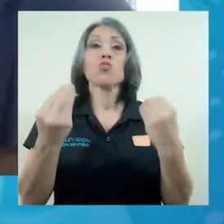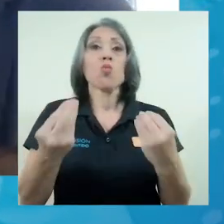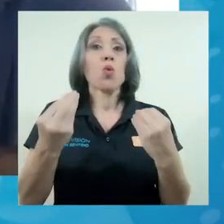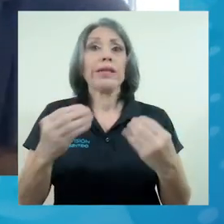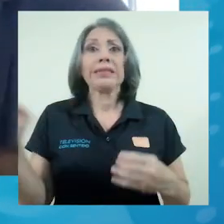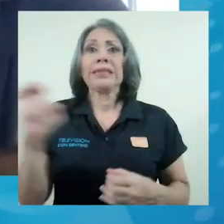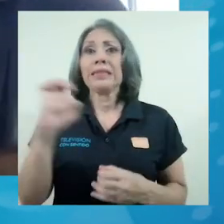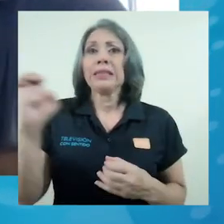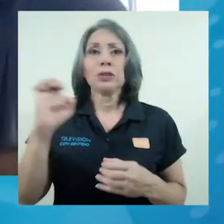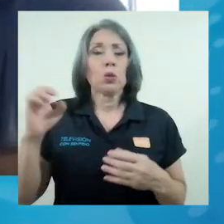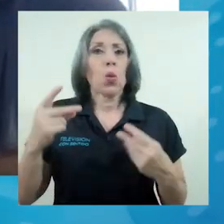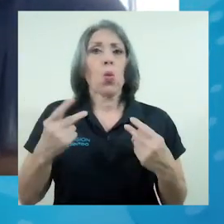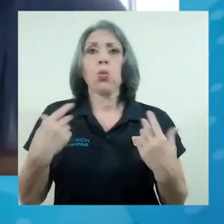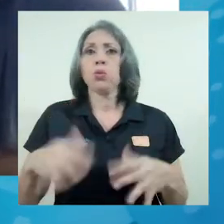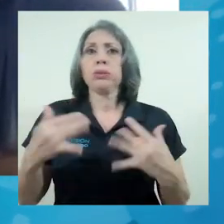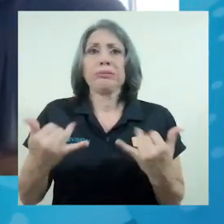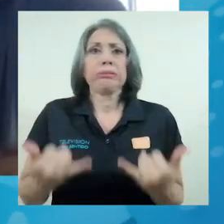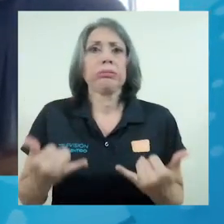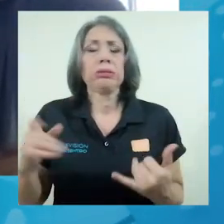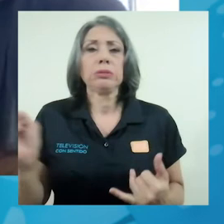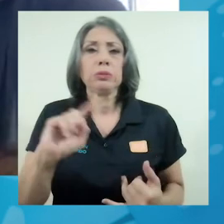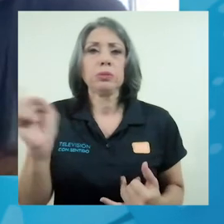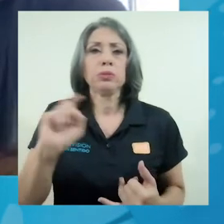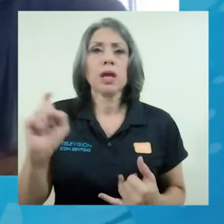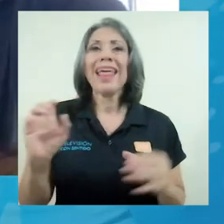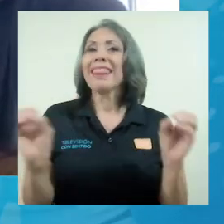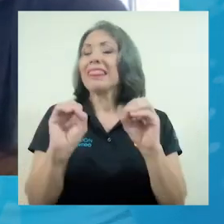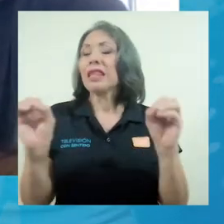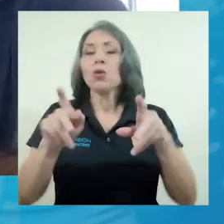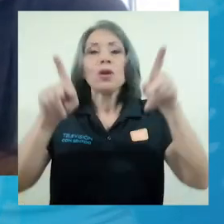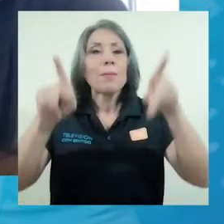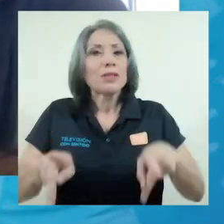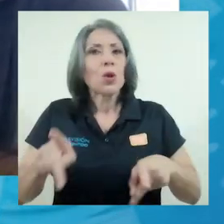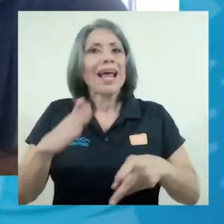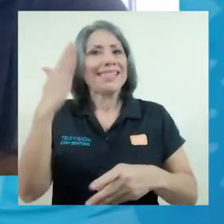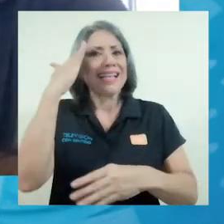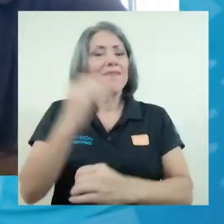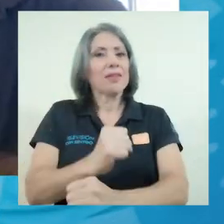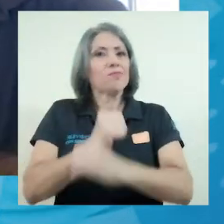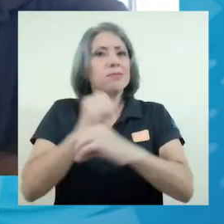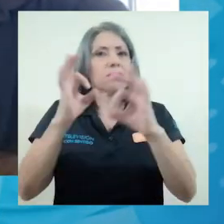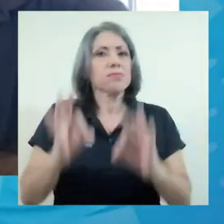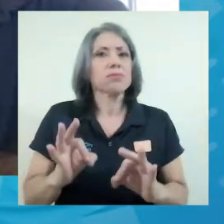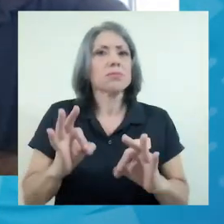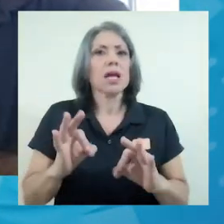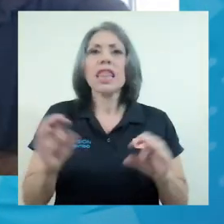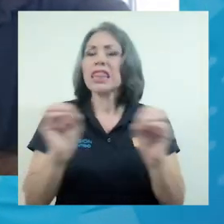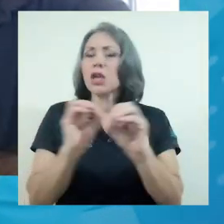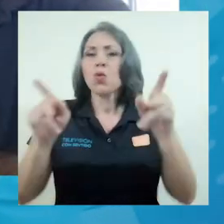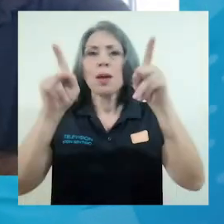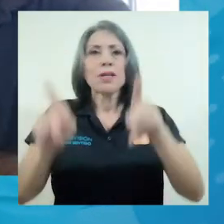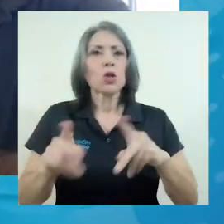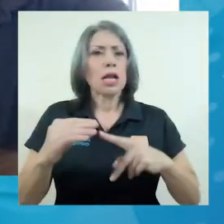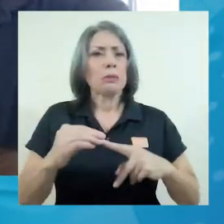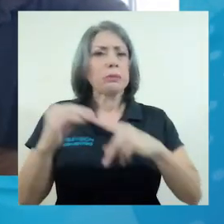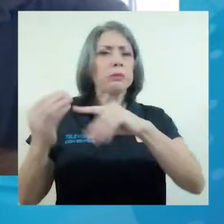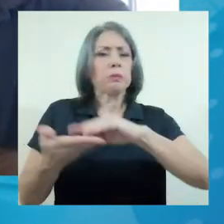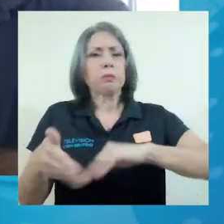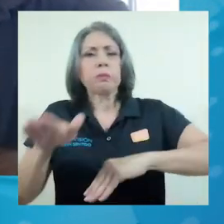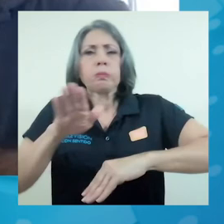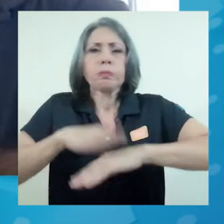ni el vértice en este momento para poder decir que es lo más recomendable porque solamente lo hemos vivido antes